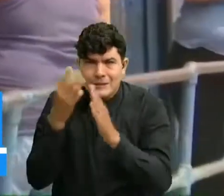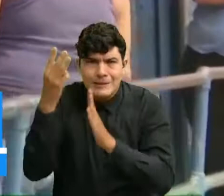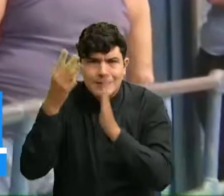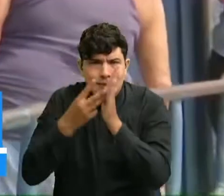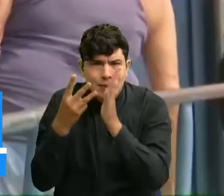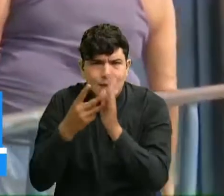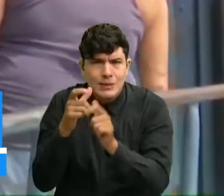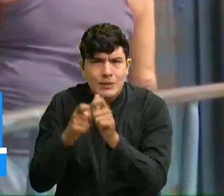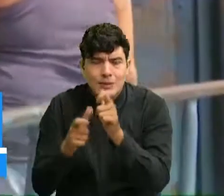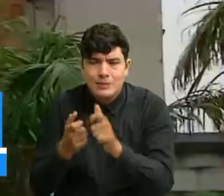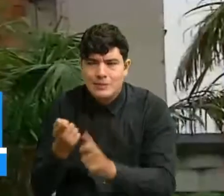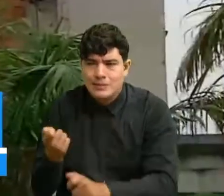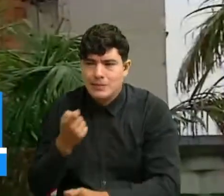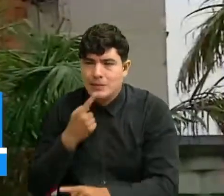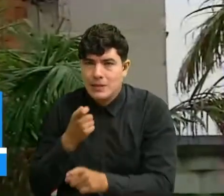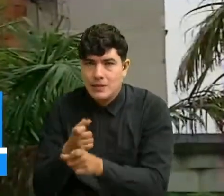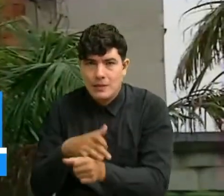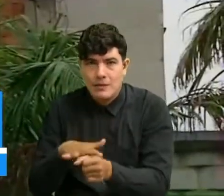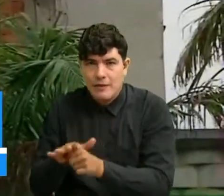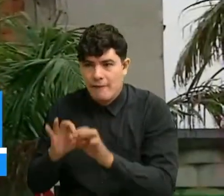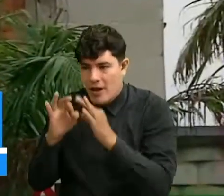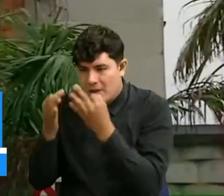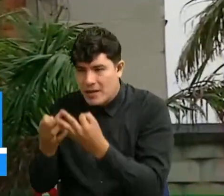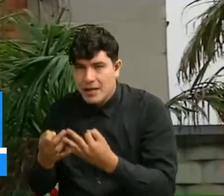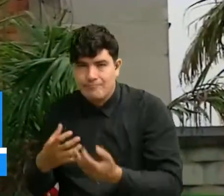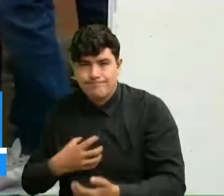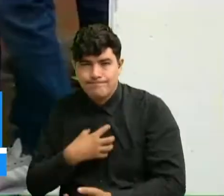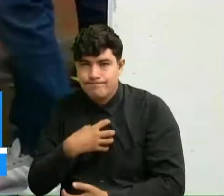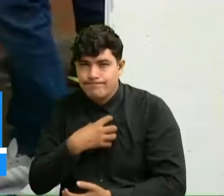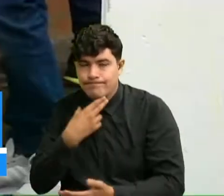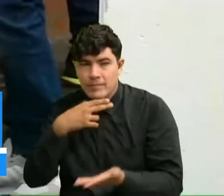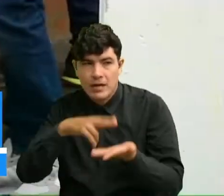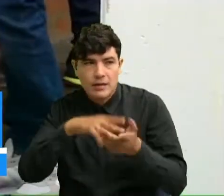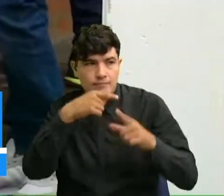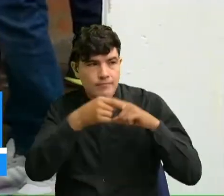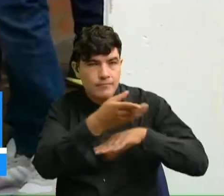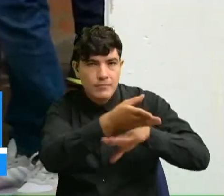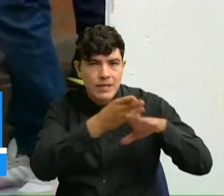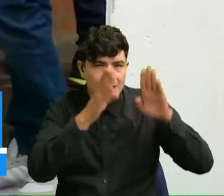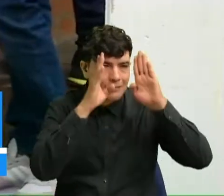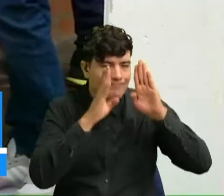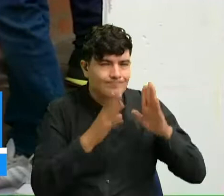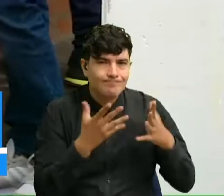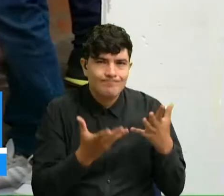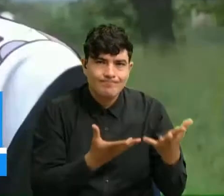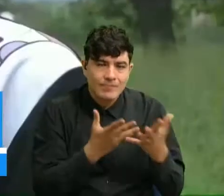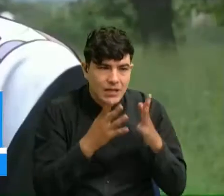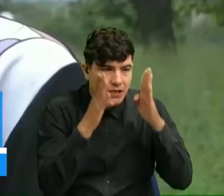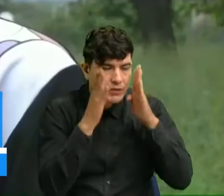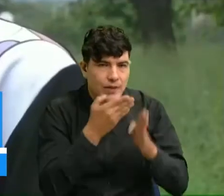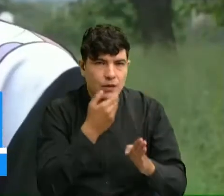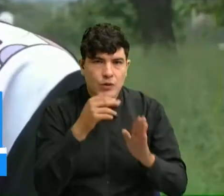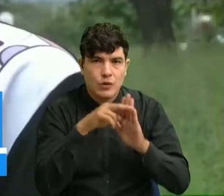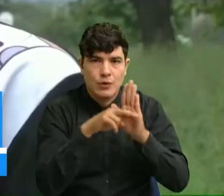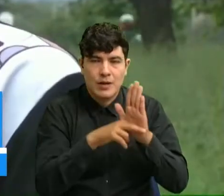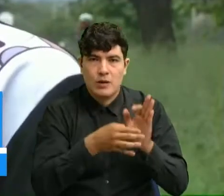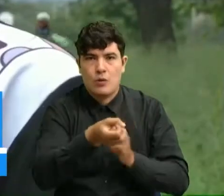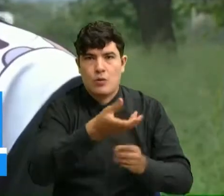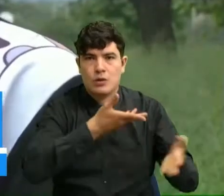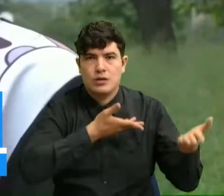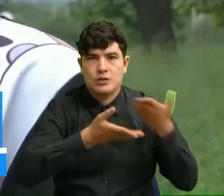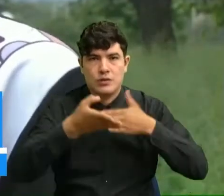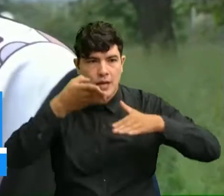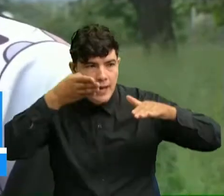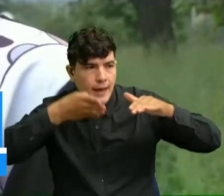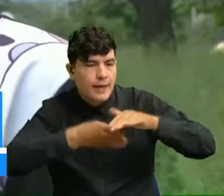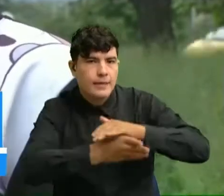internos reclaman mejorar las medidas de bioseguridad para ingresar al centro de reclusión. Pues yo digo que las peores condiciones, o sea,